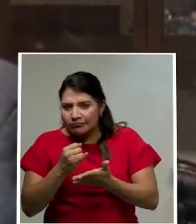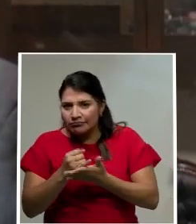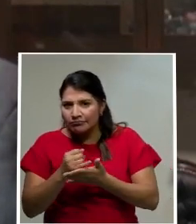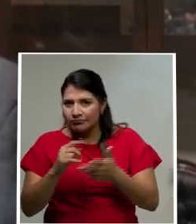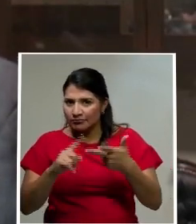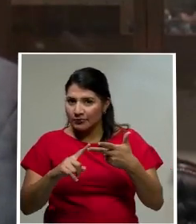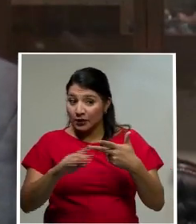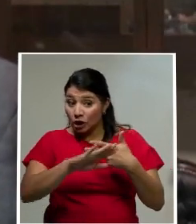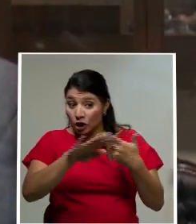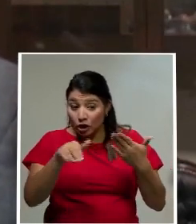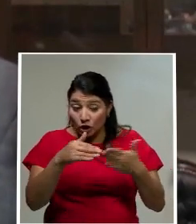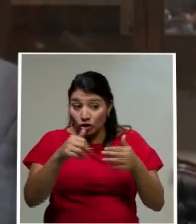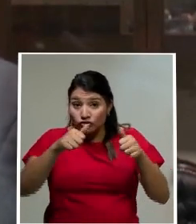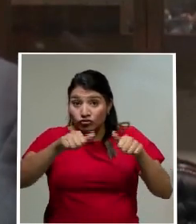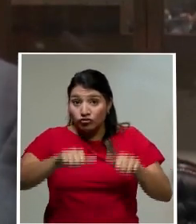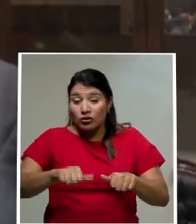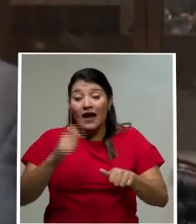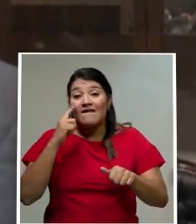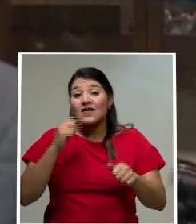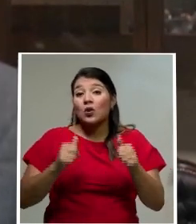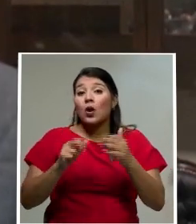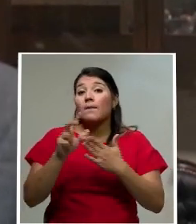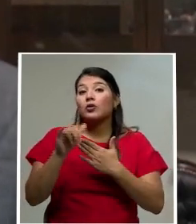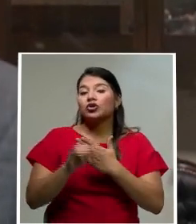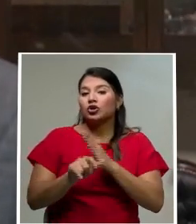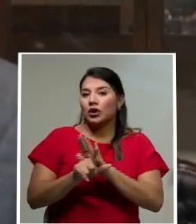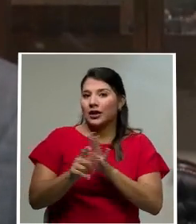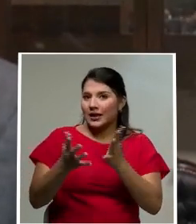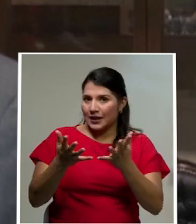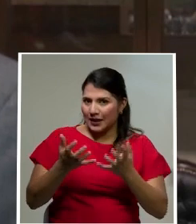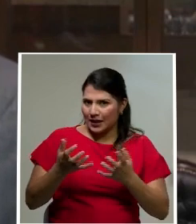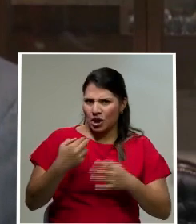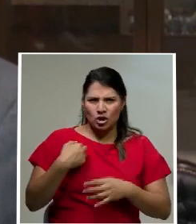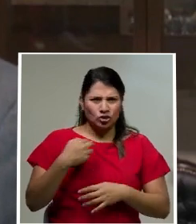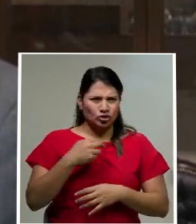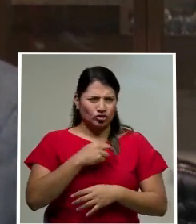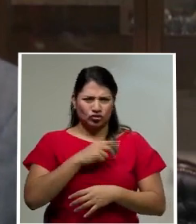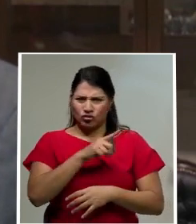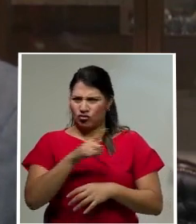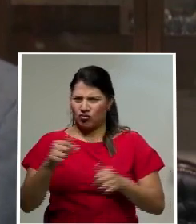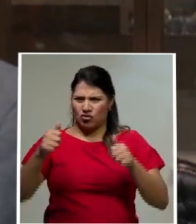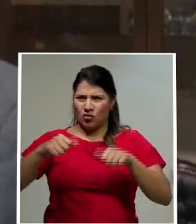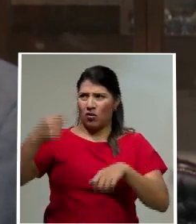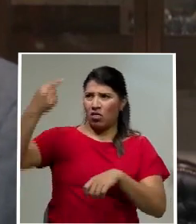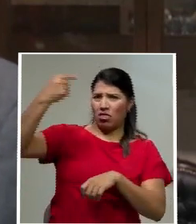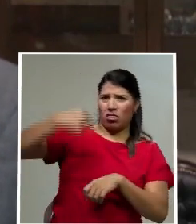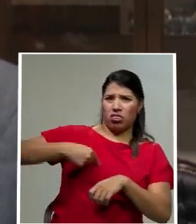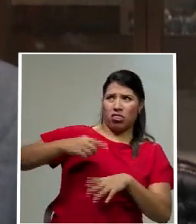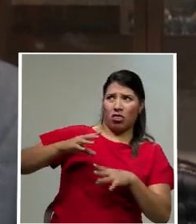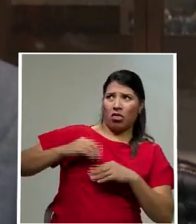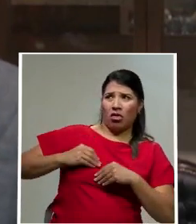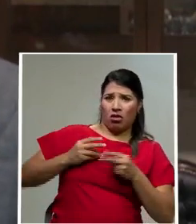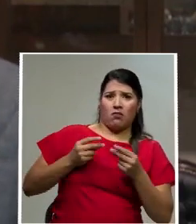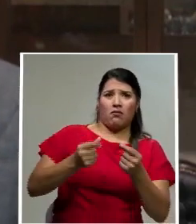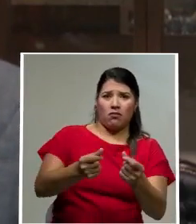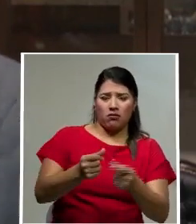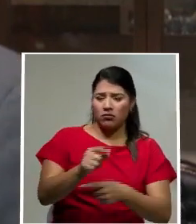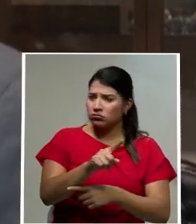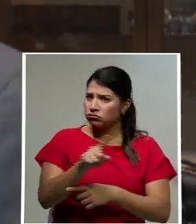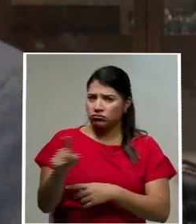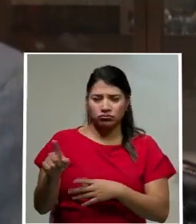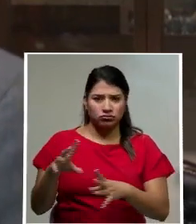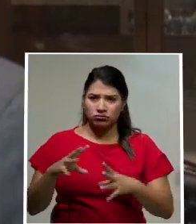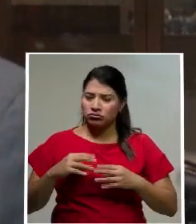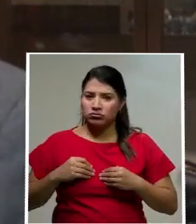función del proyecto de ley que se quiere votar. No es de recibo que vengan a imponer tan de buenas a primeras y de una forma tan pues